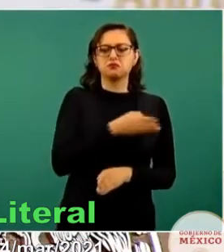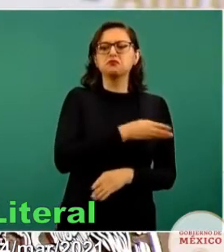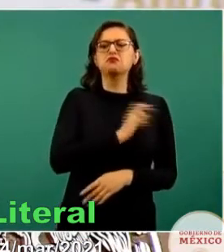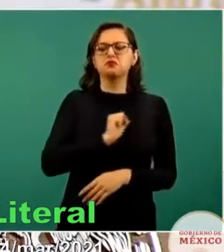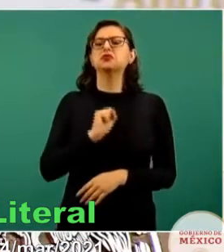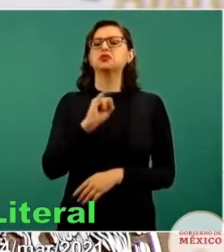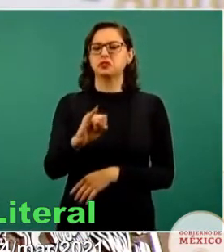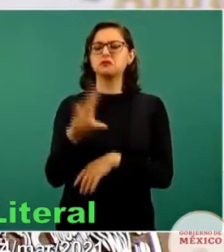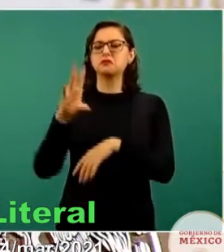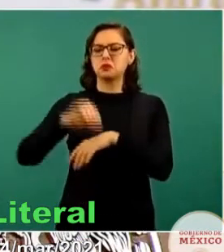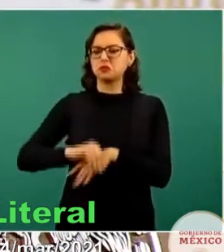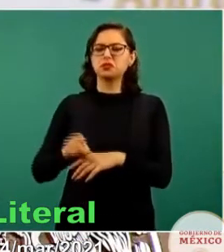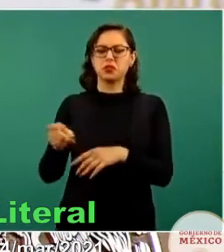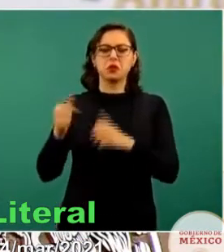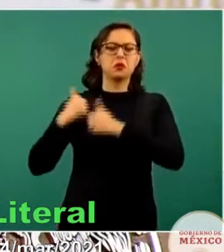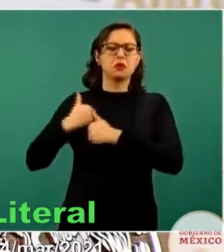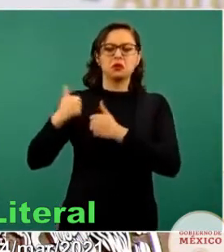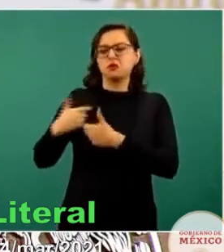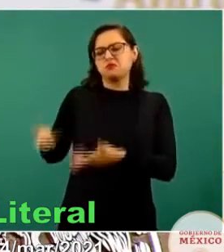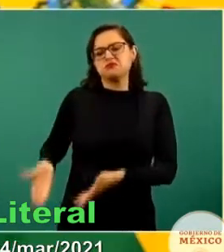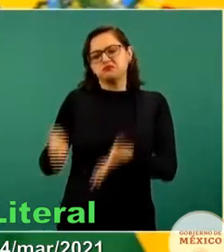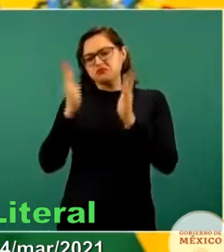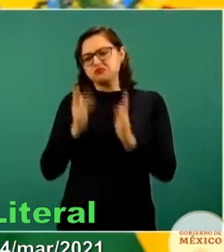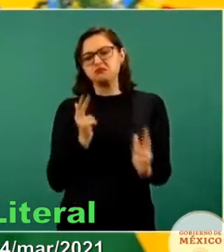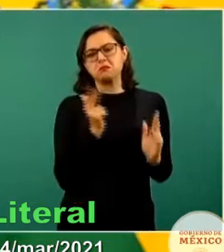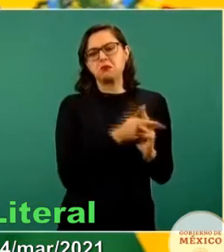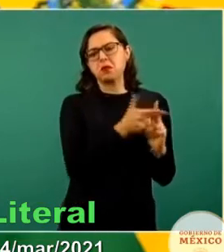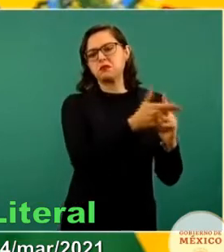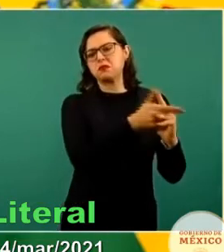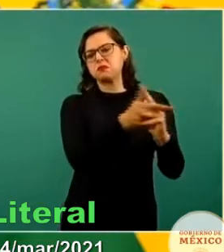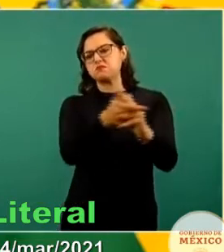masacres, ¿sí?, y